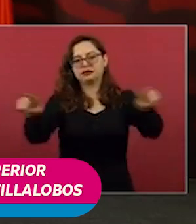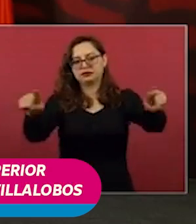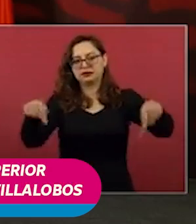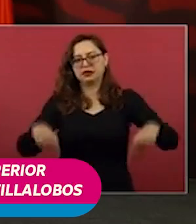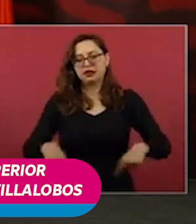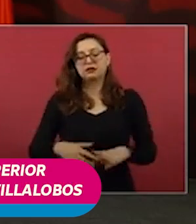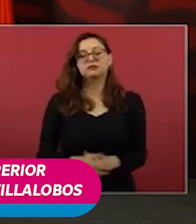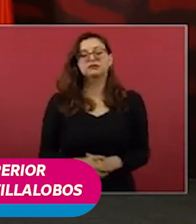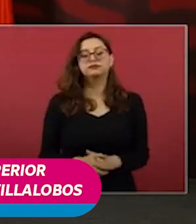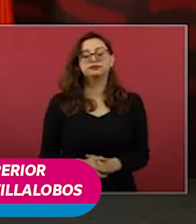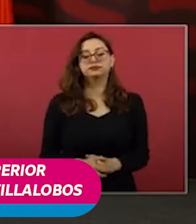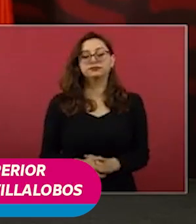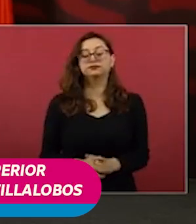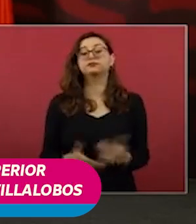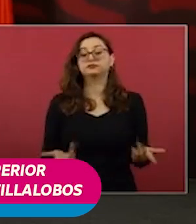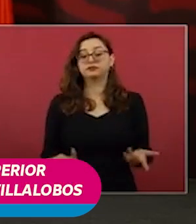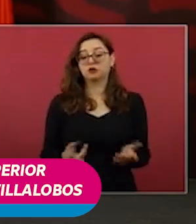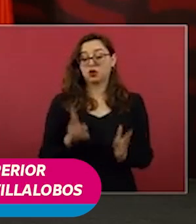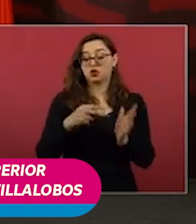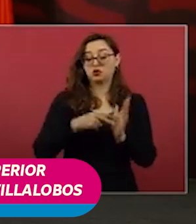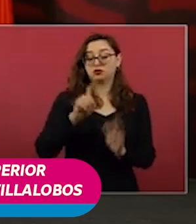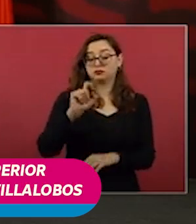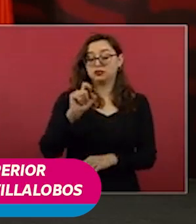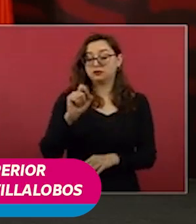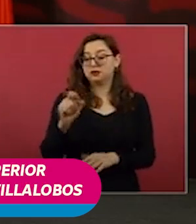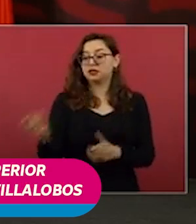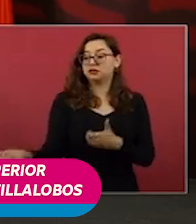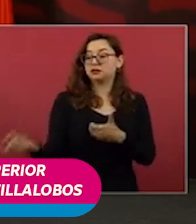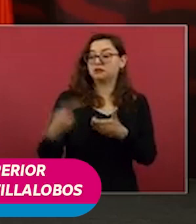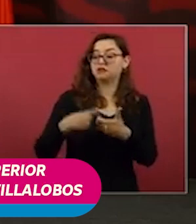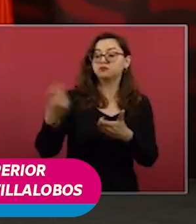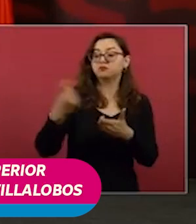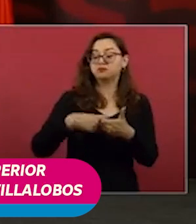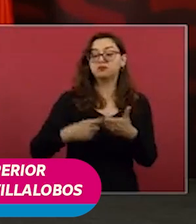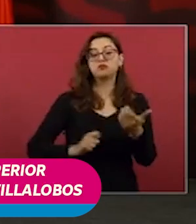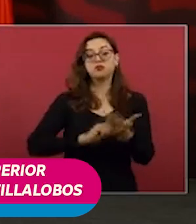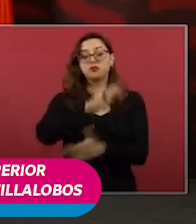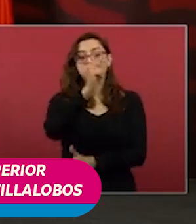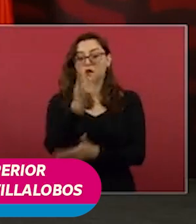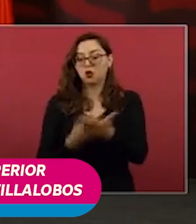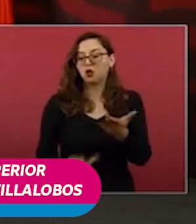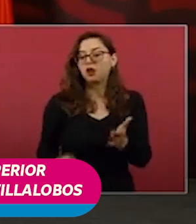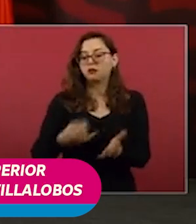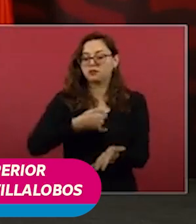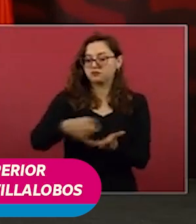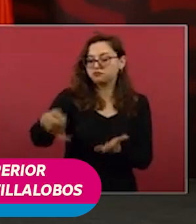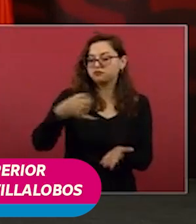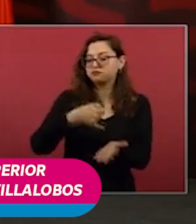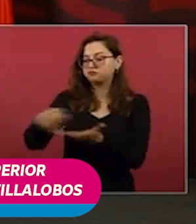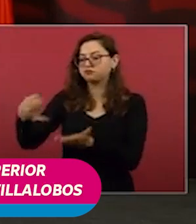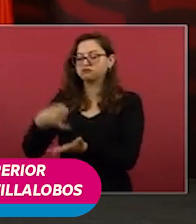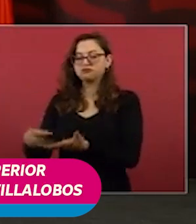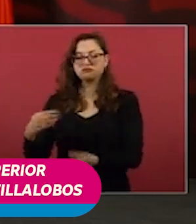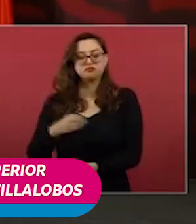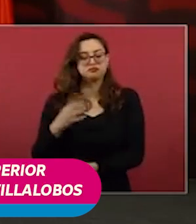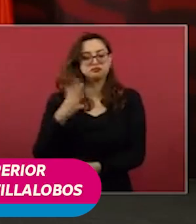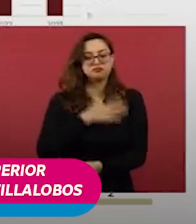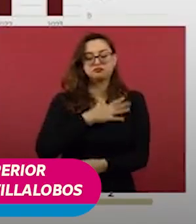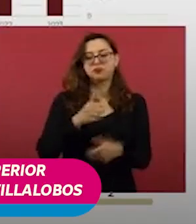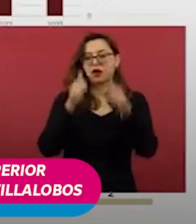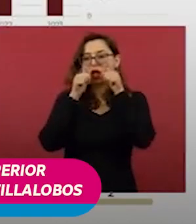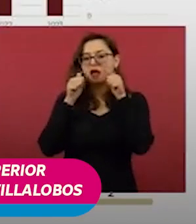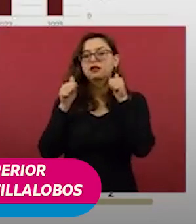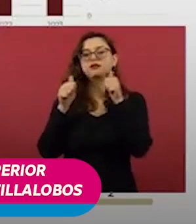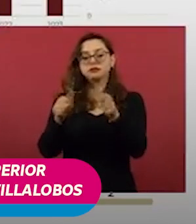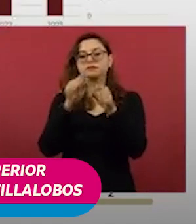año 2020 incorporamos a los productores del programa Producción para el Bienestar, de modo que también fueron atendidos